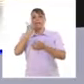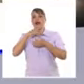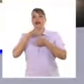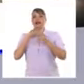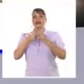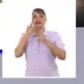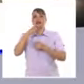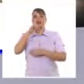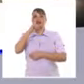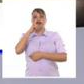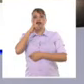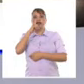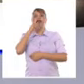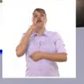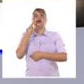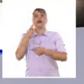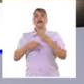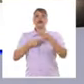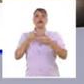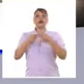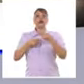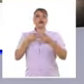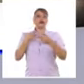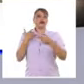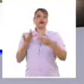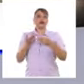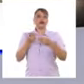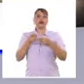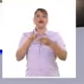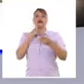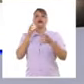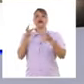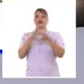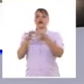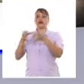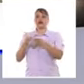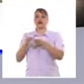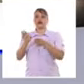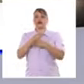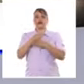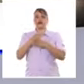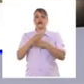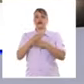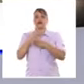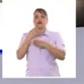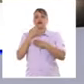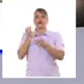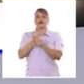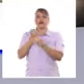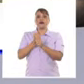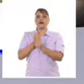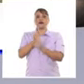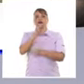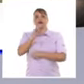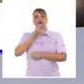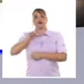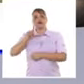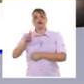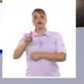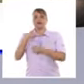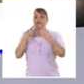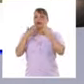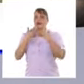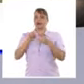del movimiento. Se creó una red parlamentaria en 2021 importante